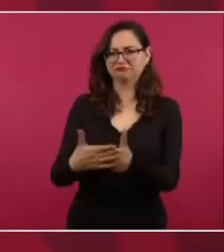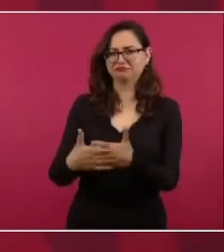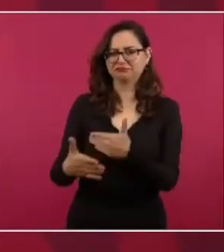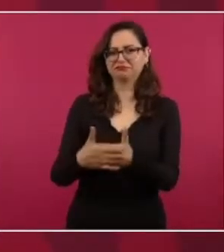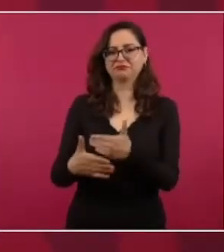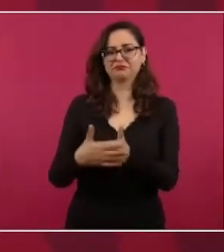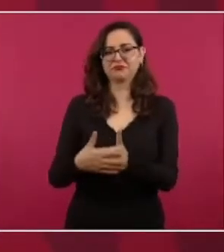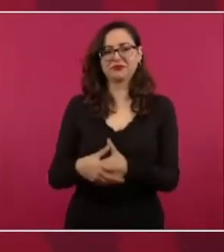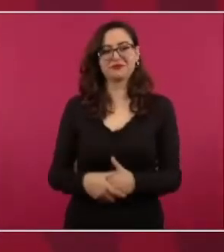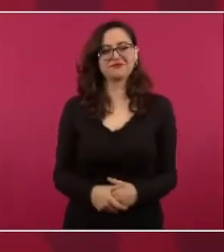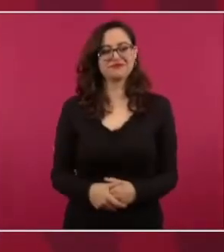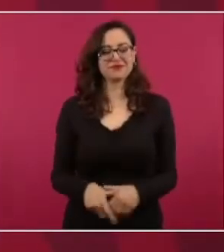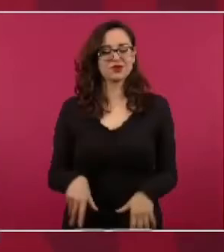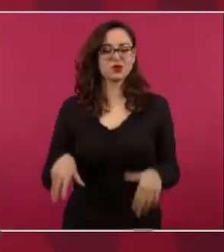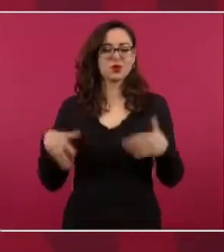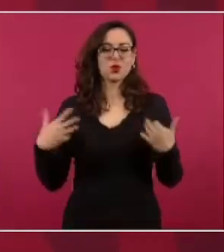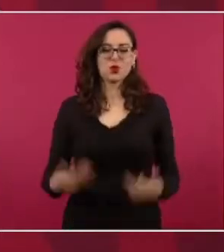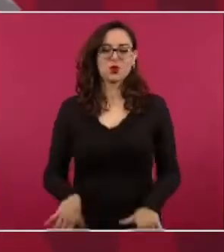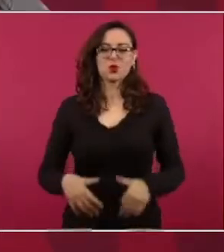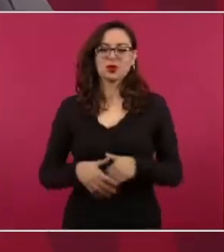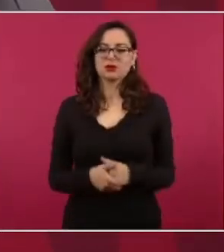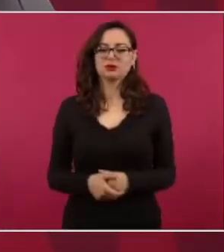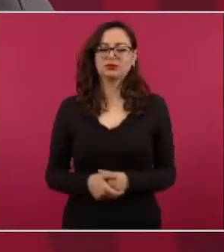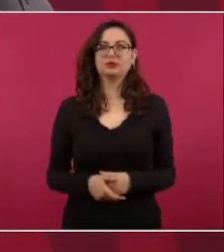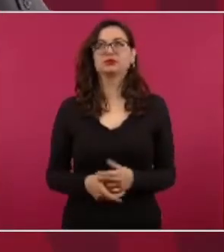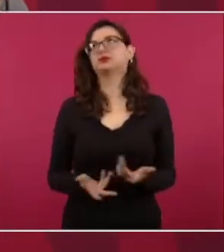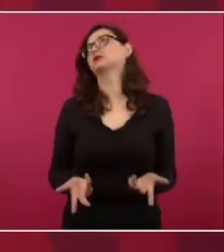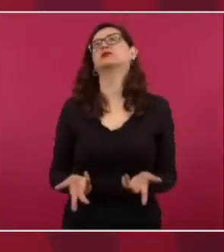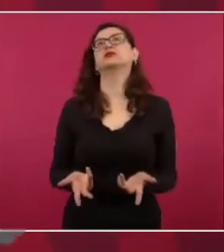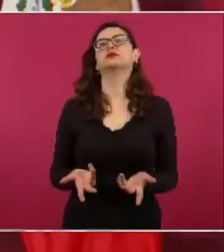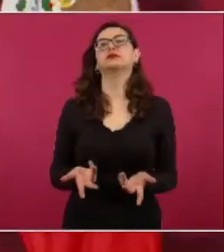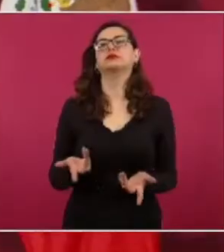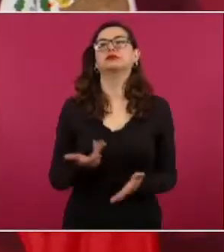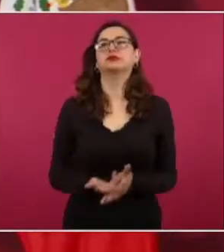No se hacía una refinería desde